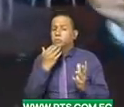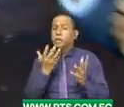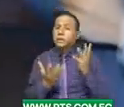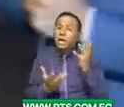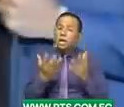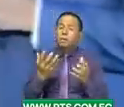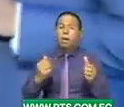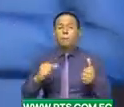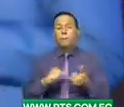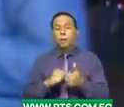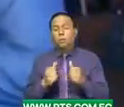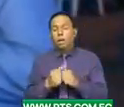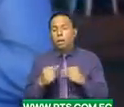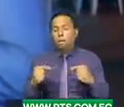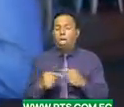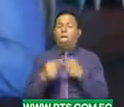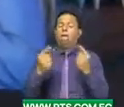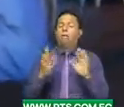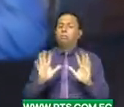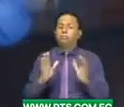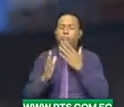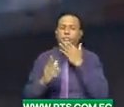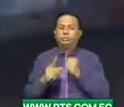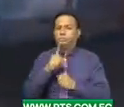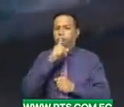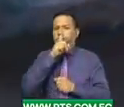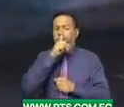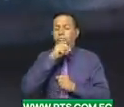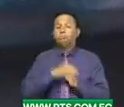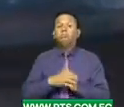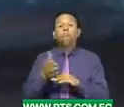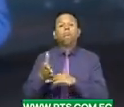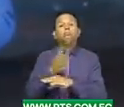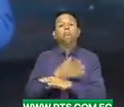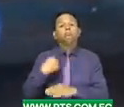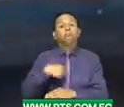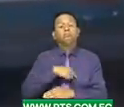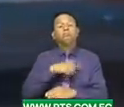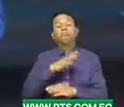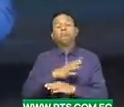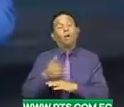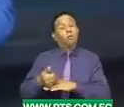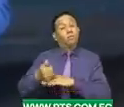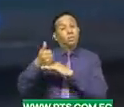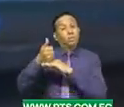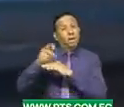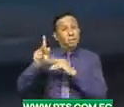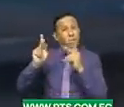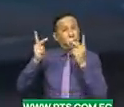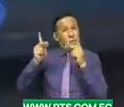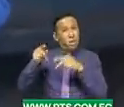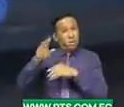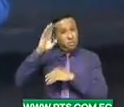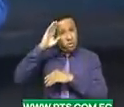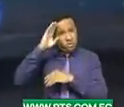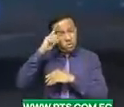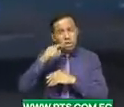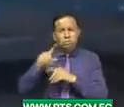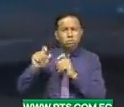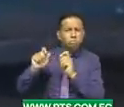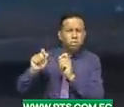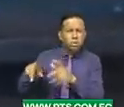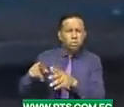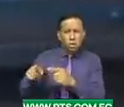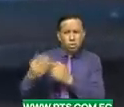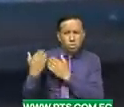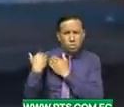de incidentes nosotros hace pocos minutos pedimos información también al distrito portete encargado del